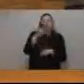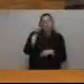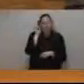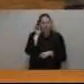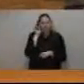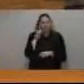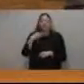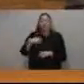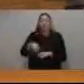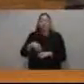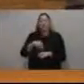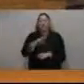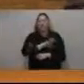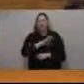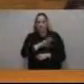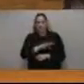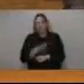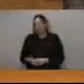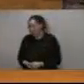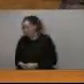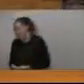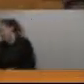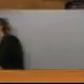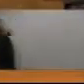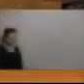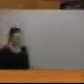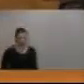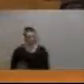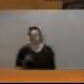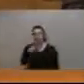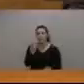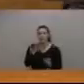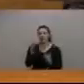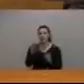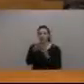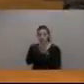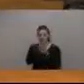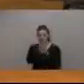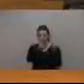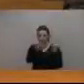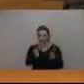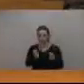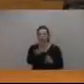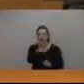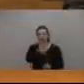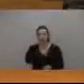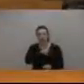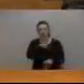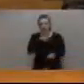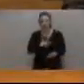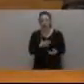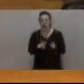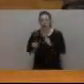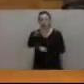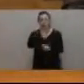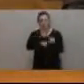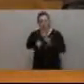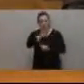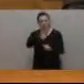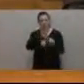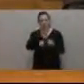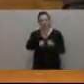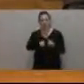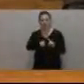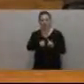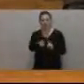señoría. Vamos a ver, lo primero que tendríamos que abordar en esta cuestión es que estamos ante una problemática